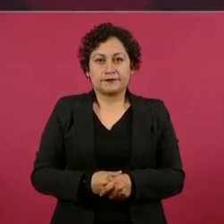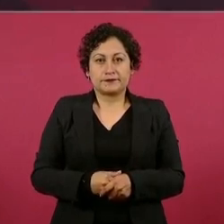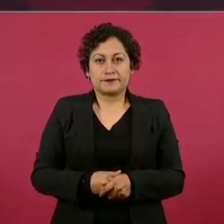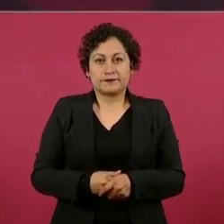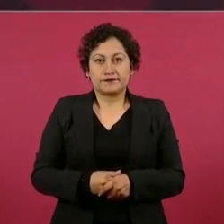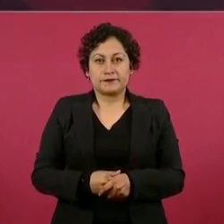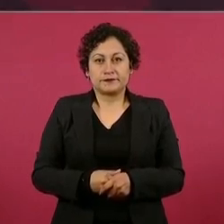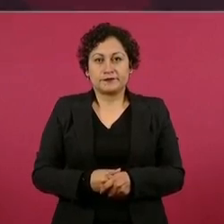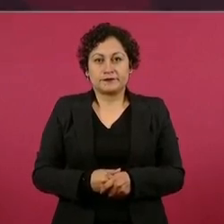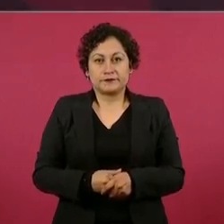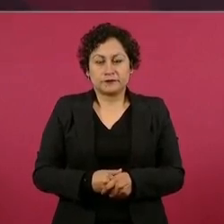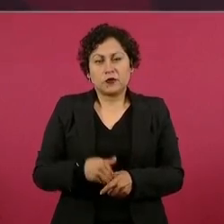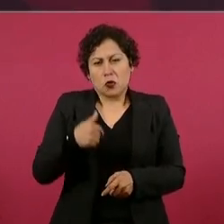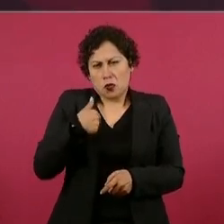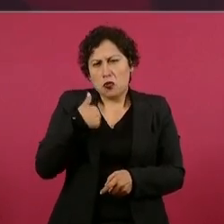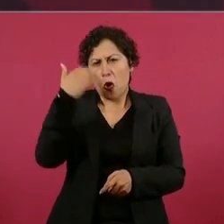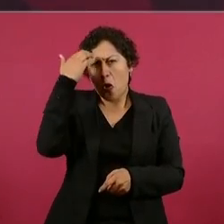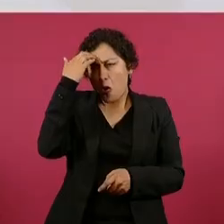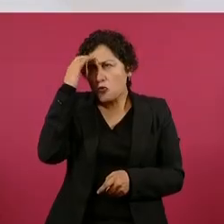cómo son.